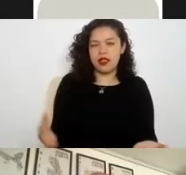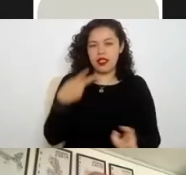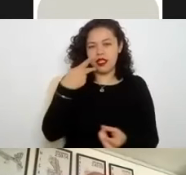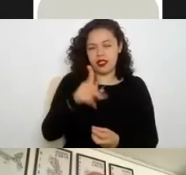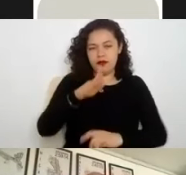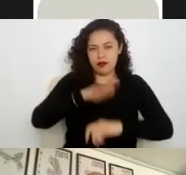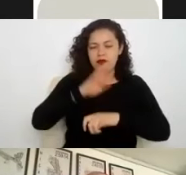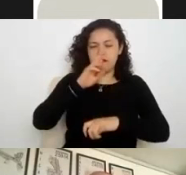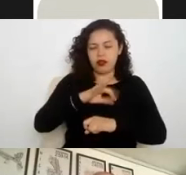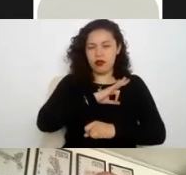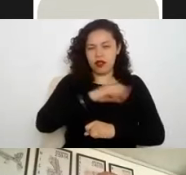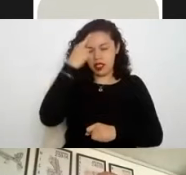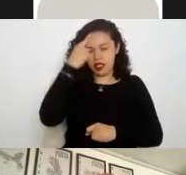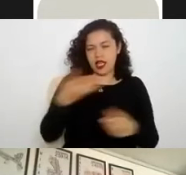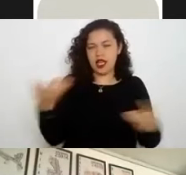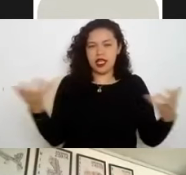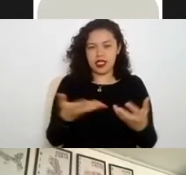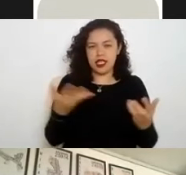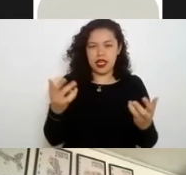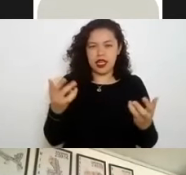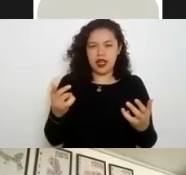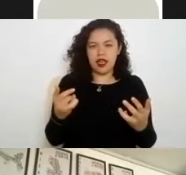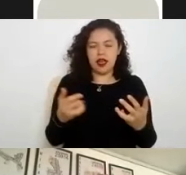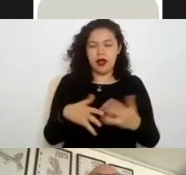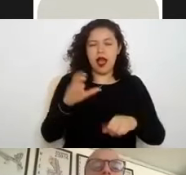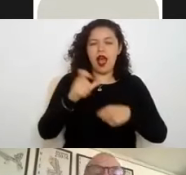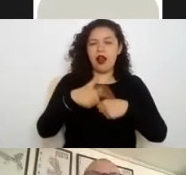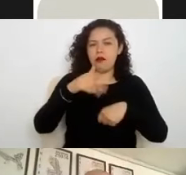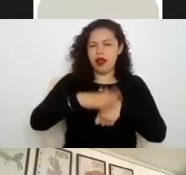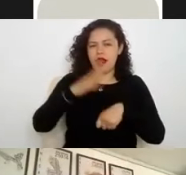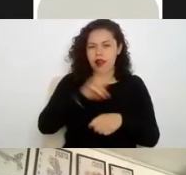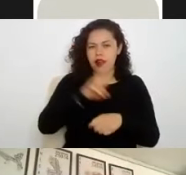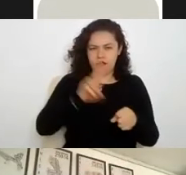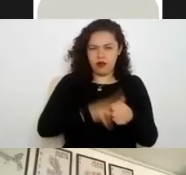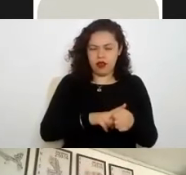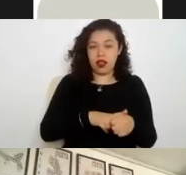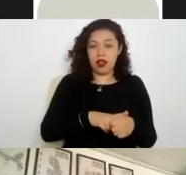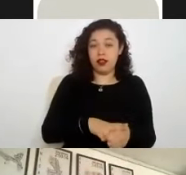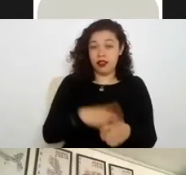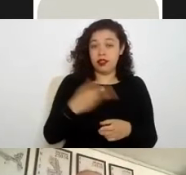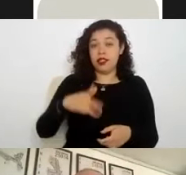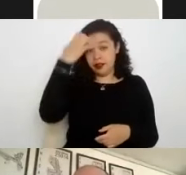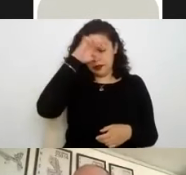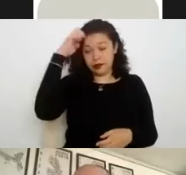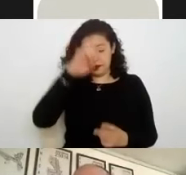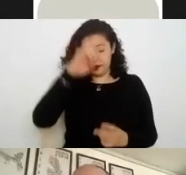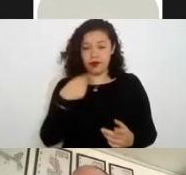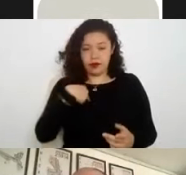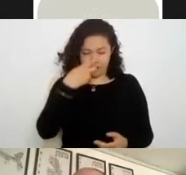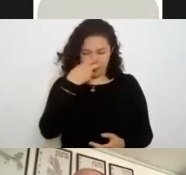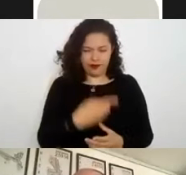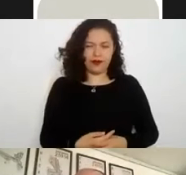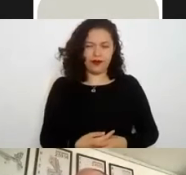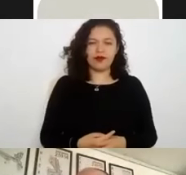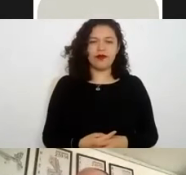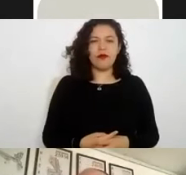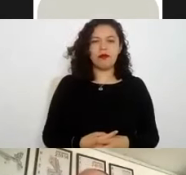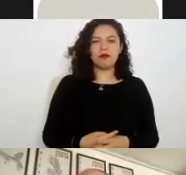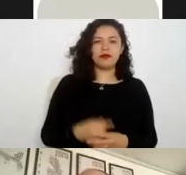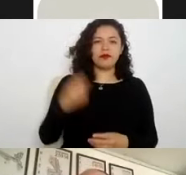mejorar y generar más, ¿no? Y es algo más natural. Las experiencias, como bien les decía, buscamos darle